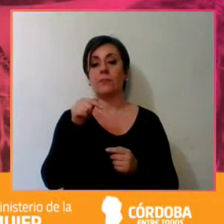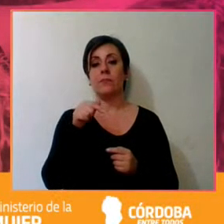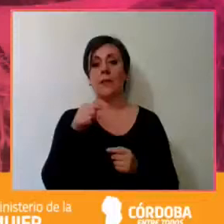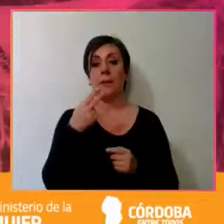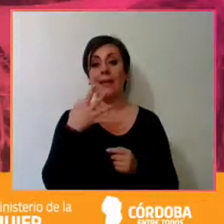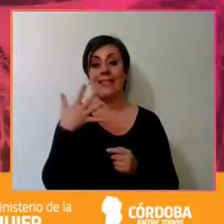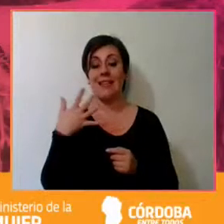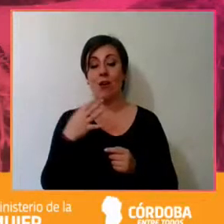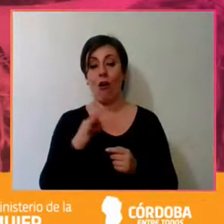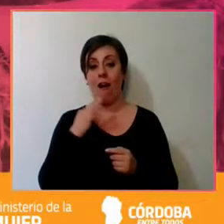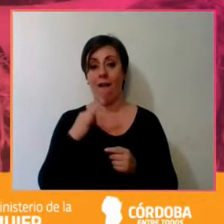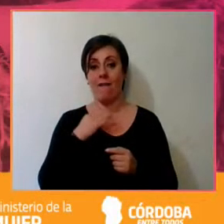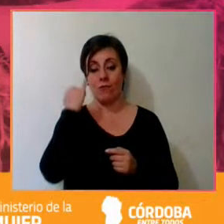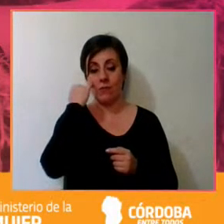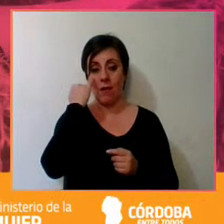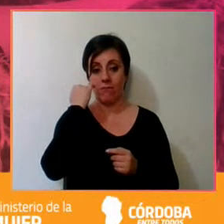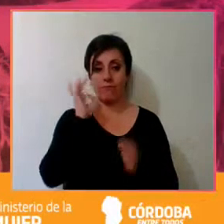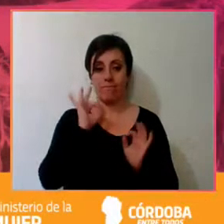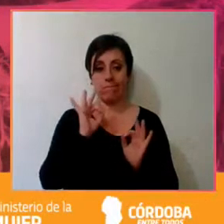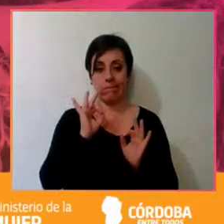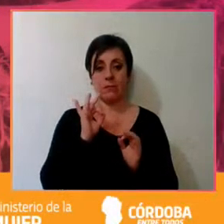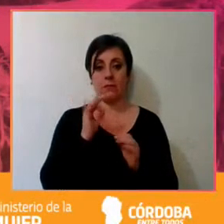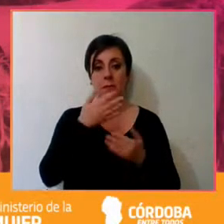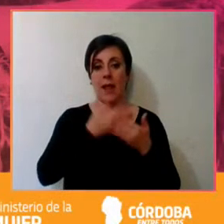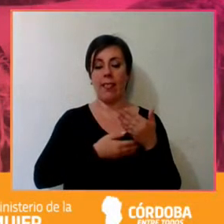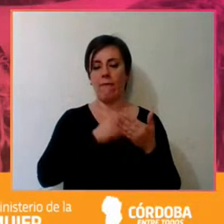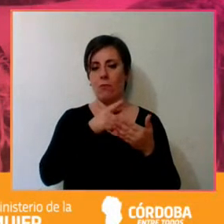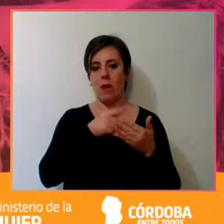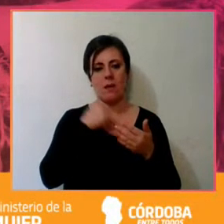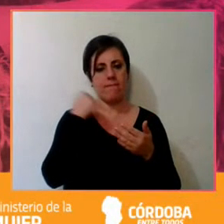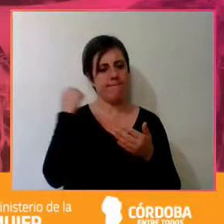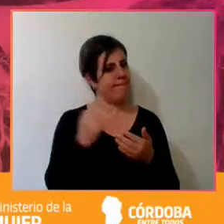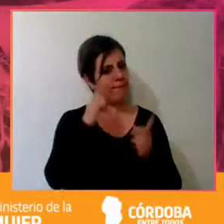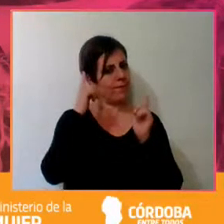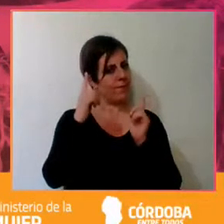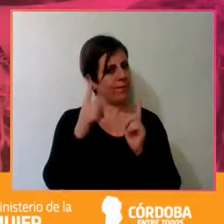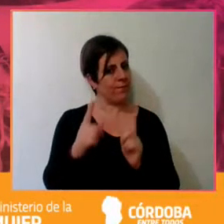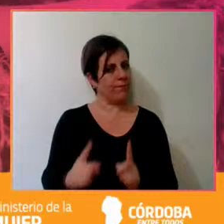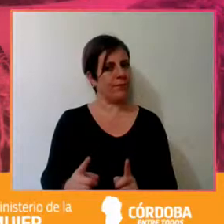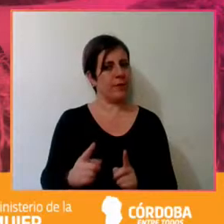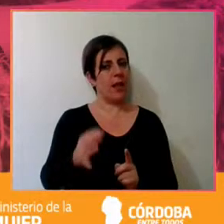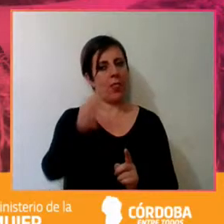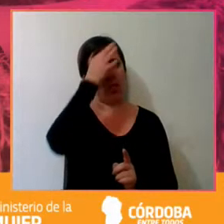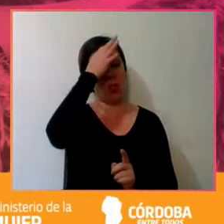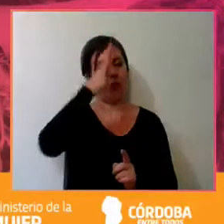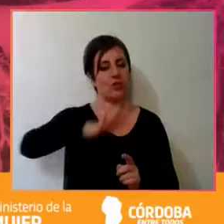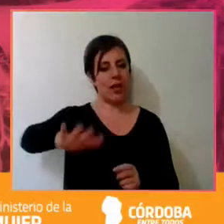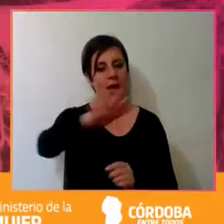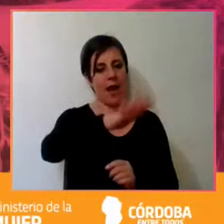de esa plataforma. Sigue siendo una plataforma tremendamente vigente, con sus 12 áreas prioritarias.